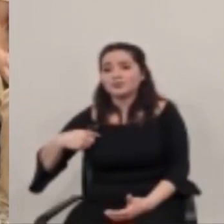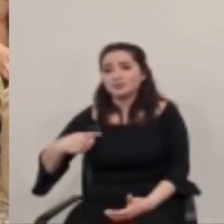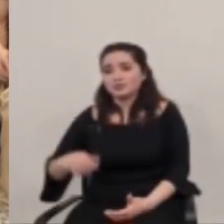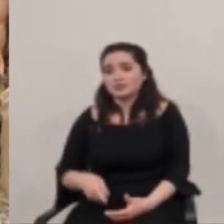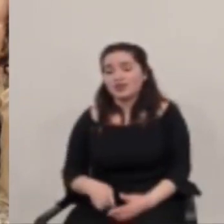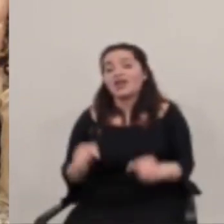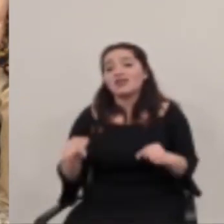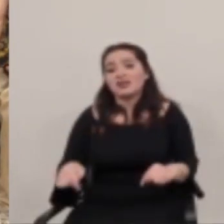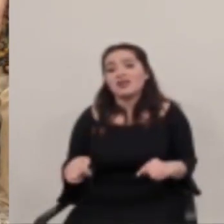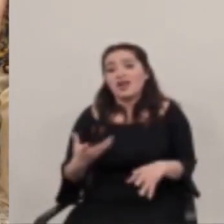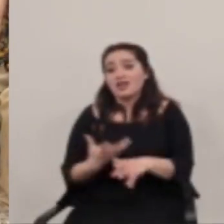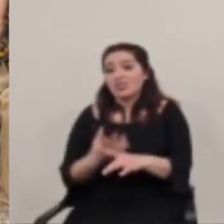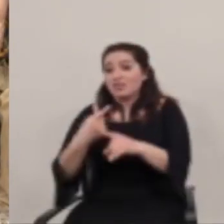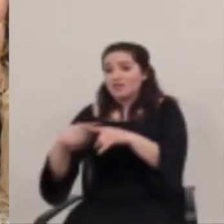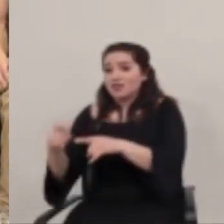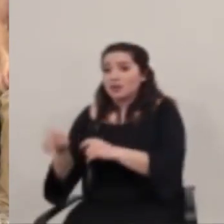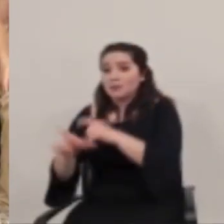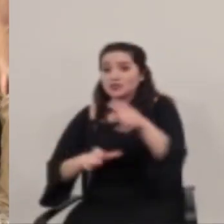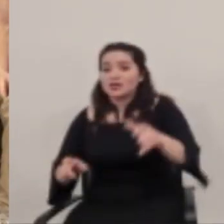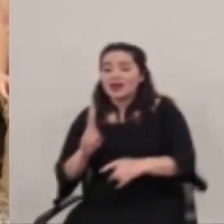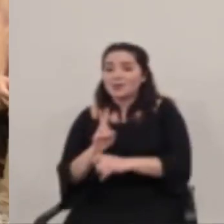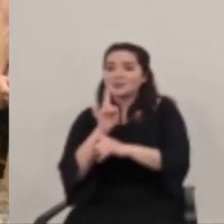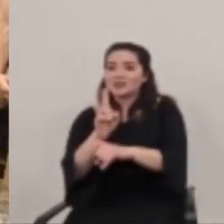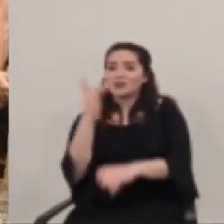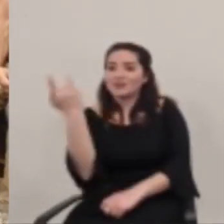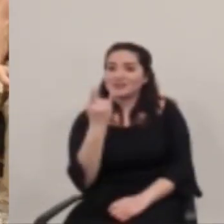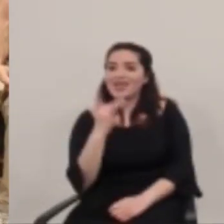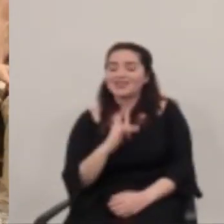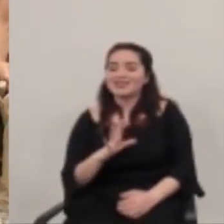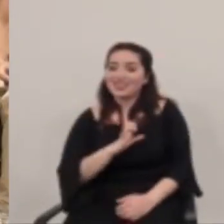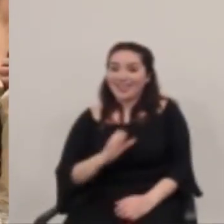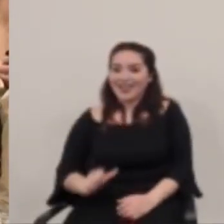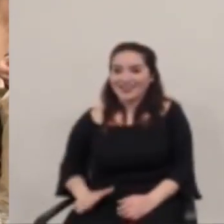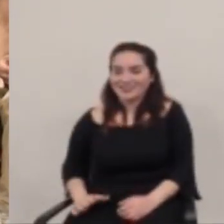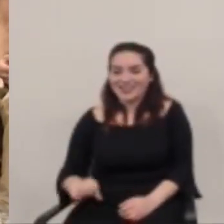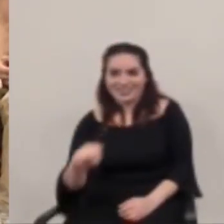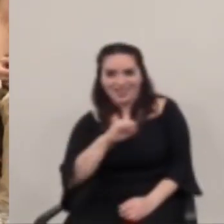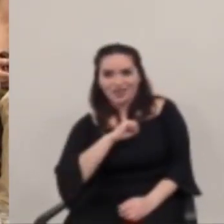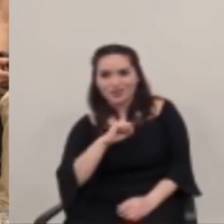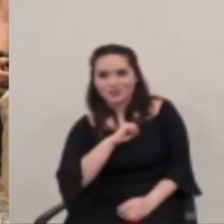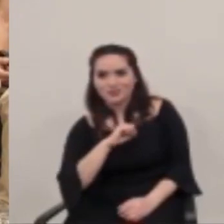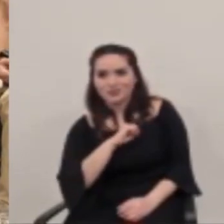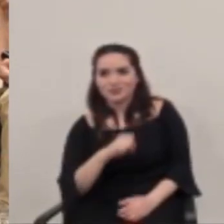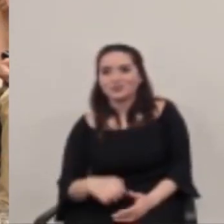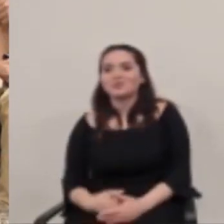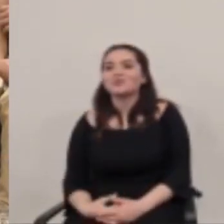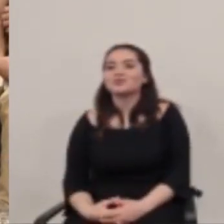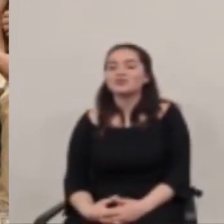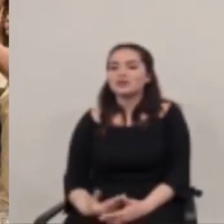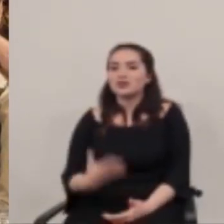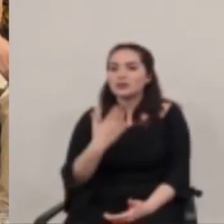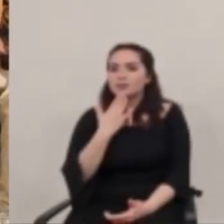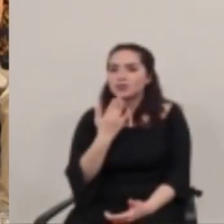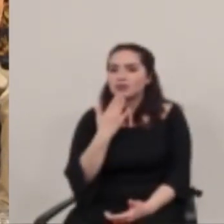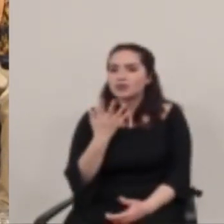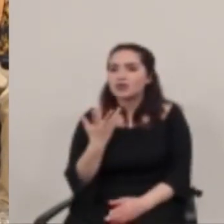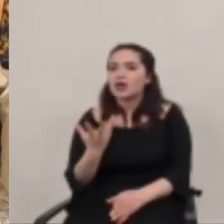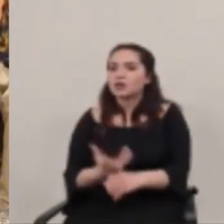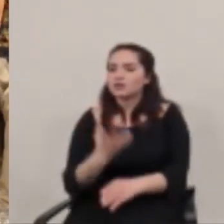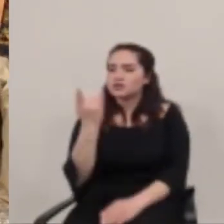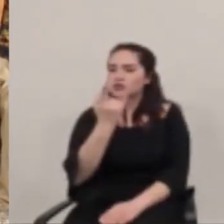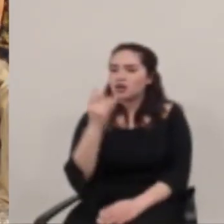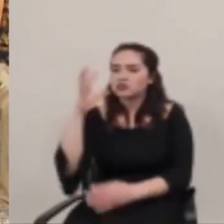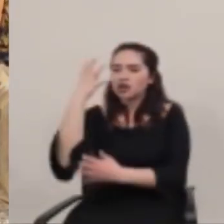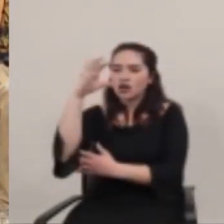Aquí hay varias personas que representan a las universidades estatales de Santiago. Hay una persona que incluso está aquí de la Universidad de La Serena. Hay gente de